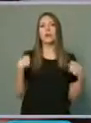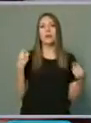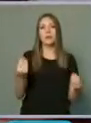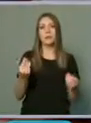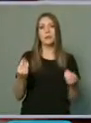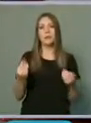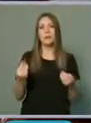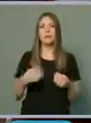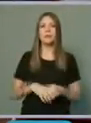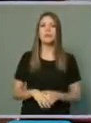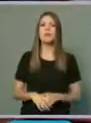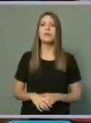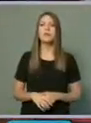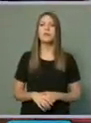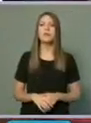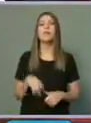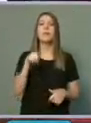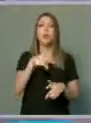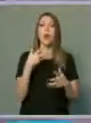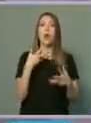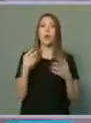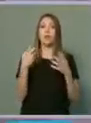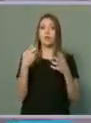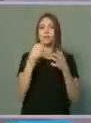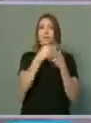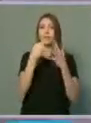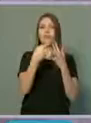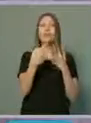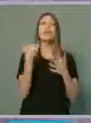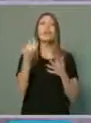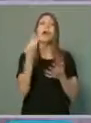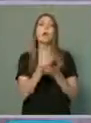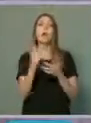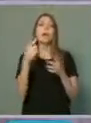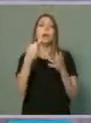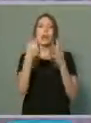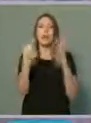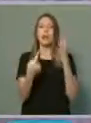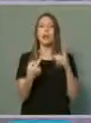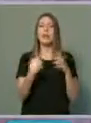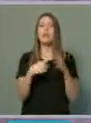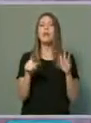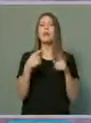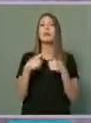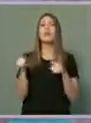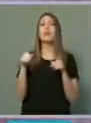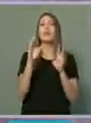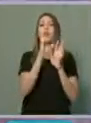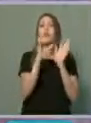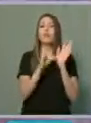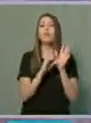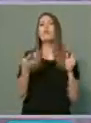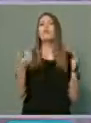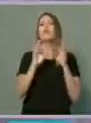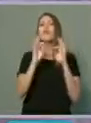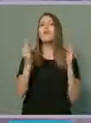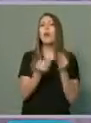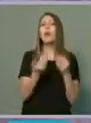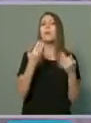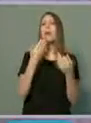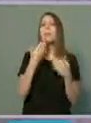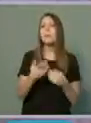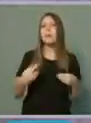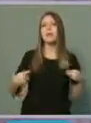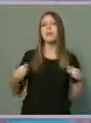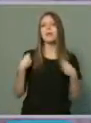este caso sería la mexicana. La mexicana. Si tú cumples con esos requisitos y otros más, la Constitución dice tener una forma honesta de vivir. Si tú cumples con esos